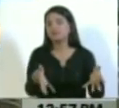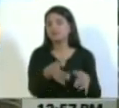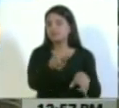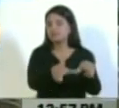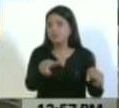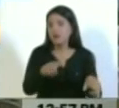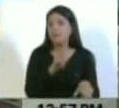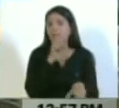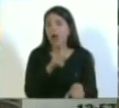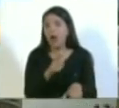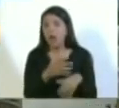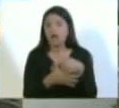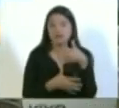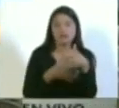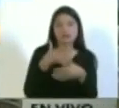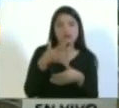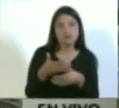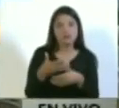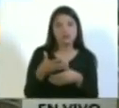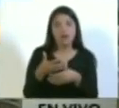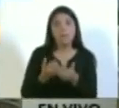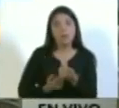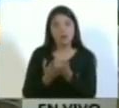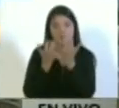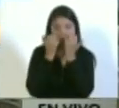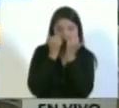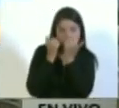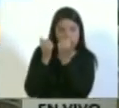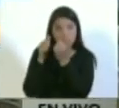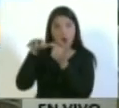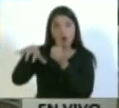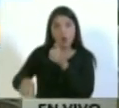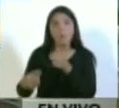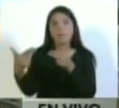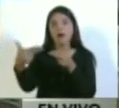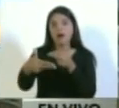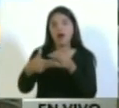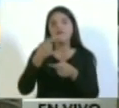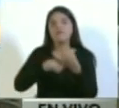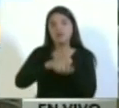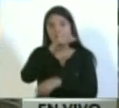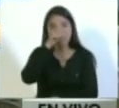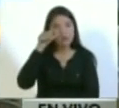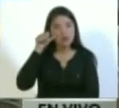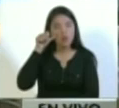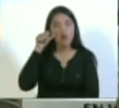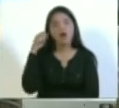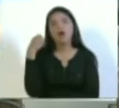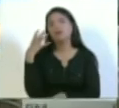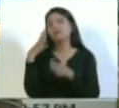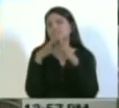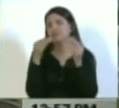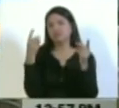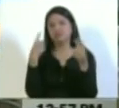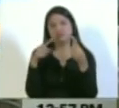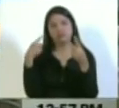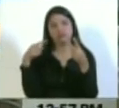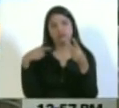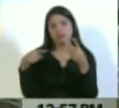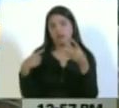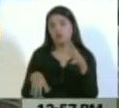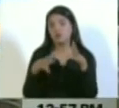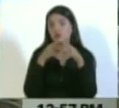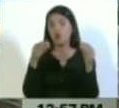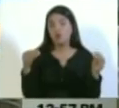de crimen, que está apoyando el terrorismo, a la compra de armas, al narcotráfico, al narcótico, a la parte que tiene que